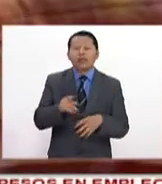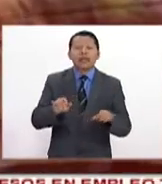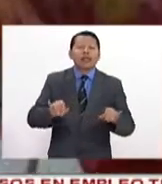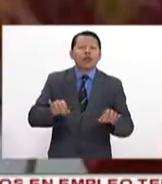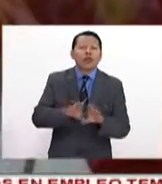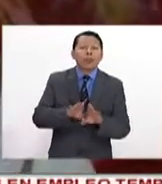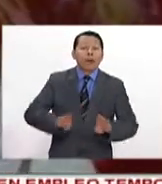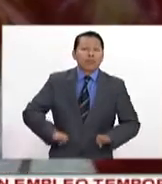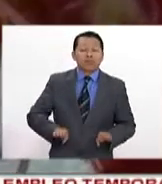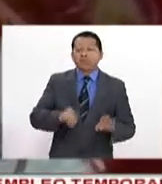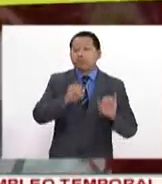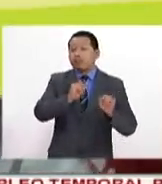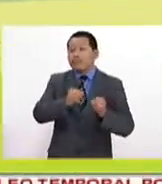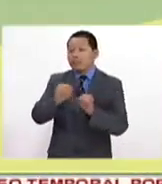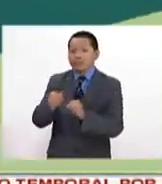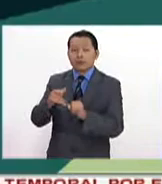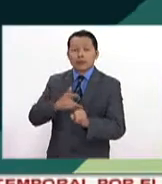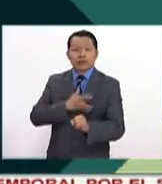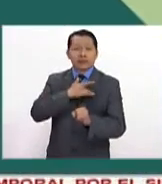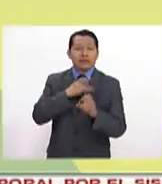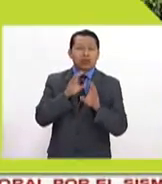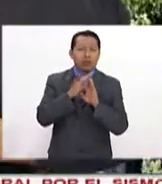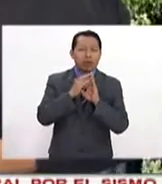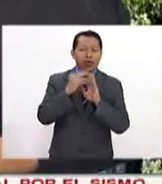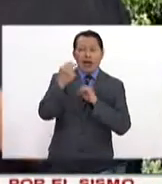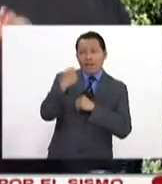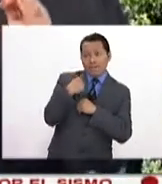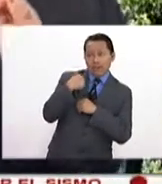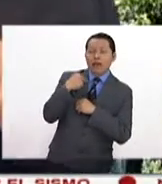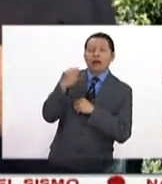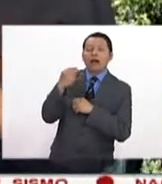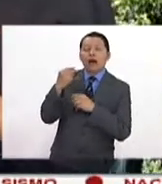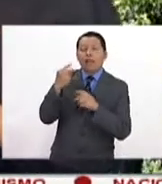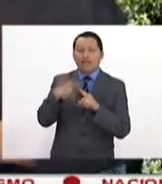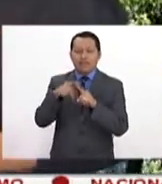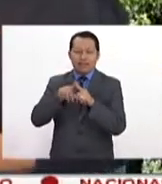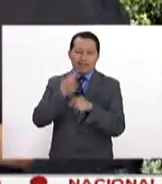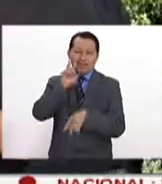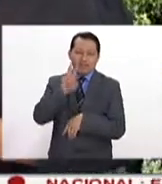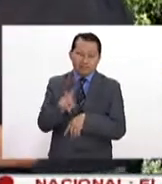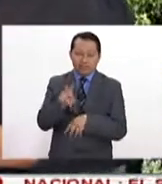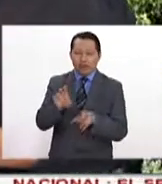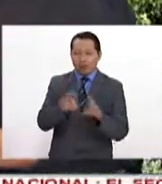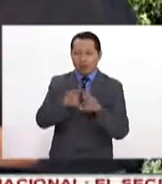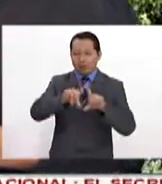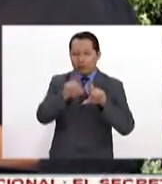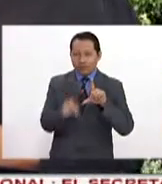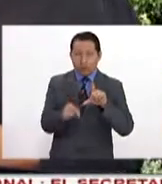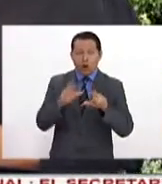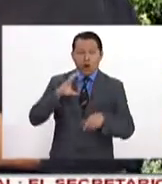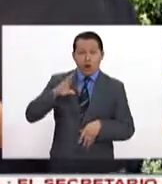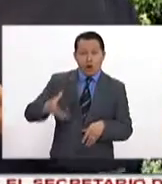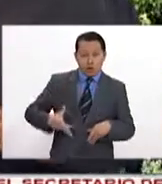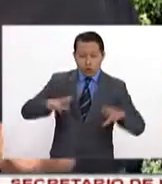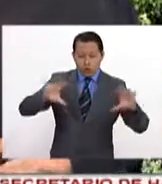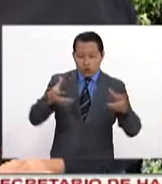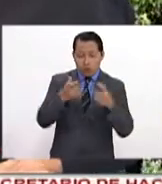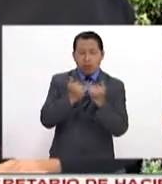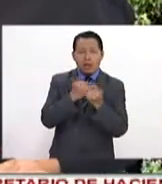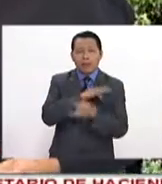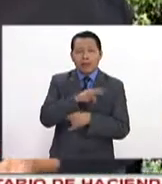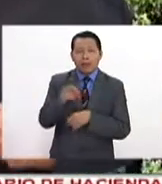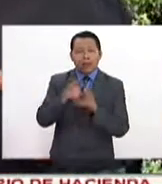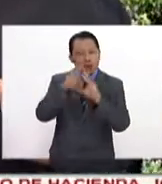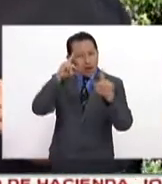cómo nos percibimos ante y como nación. El orgullo de ser mexicano habla de nuestra identidad colectiva, así como